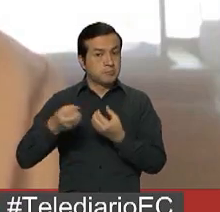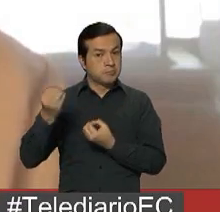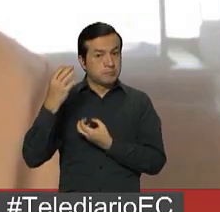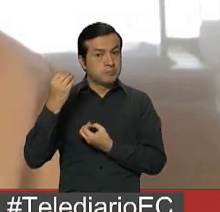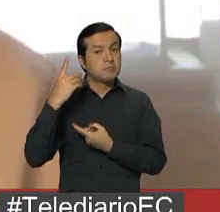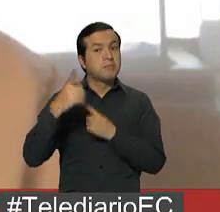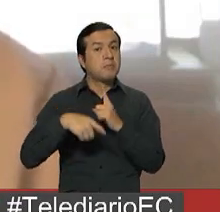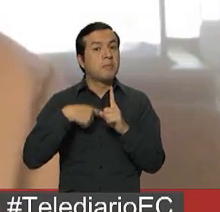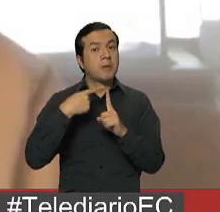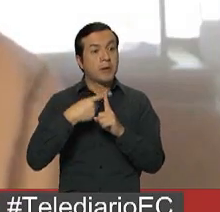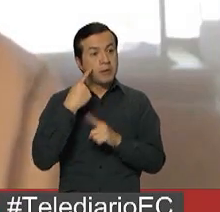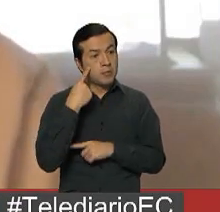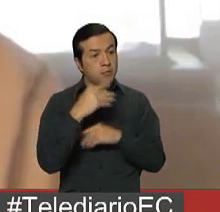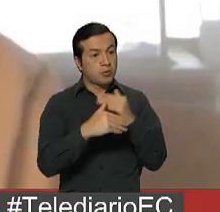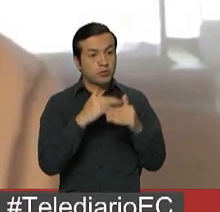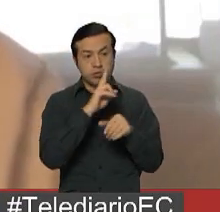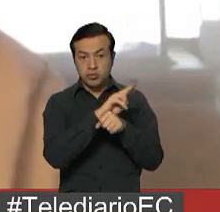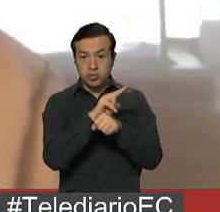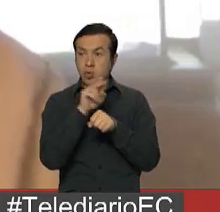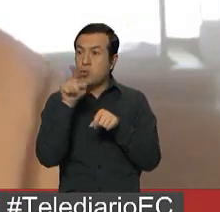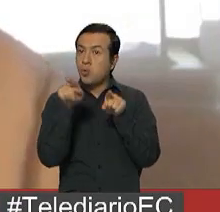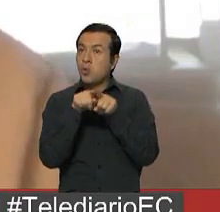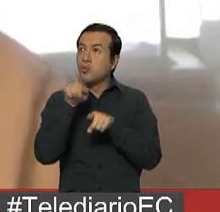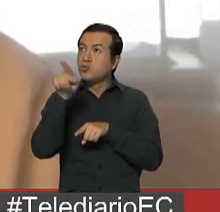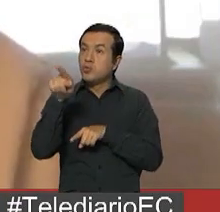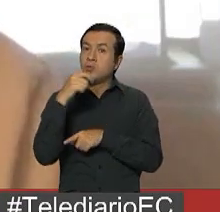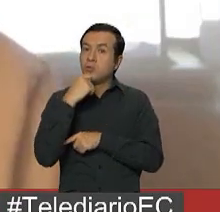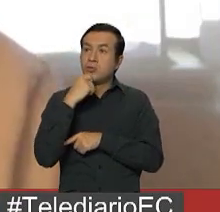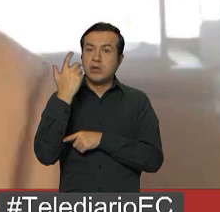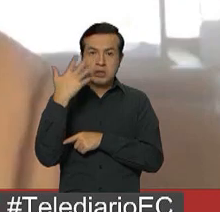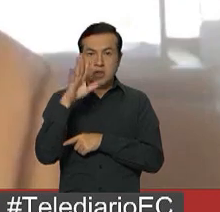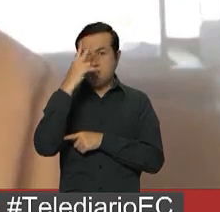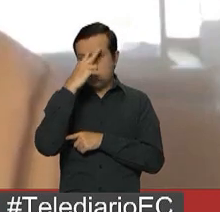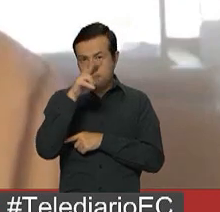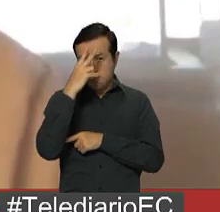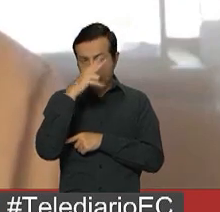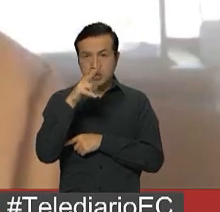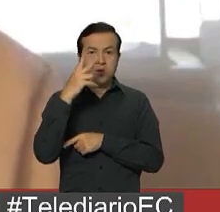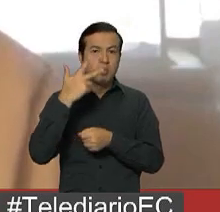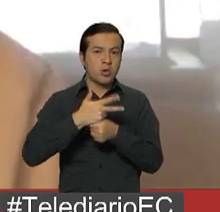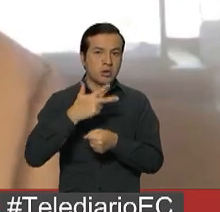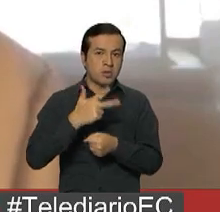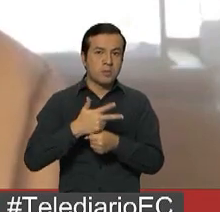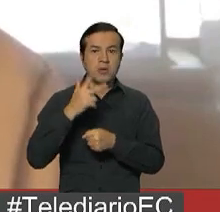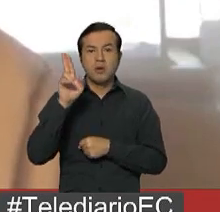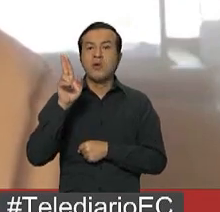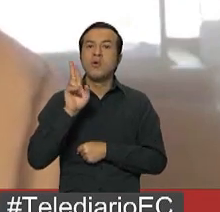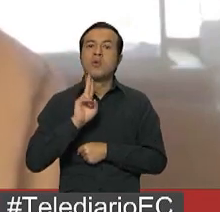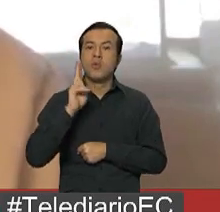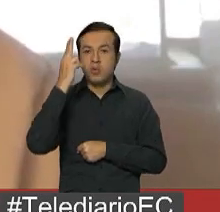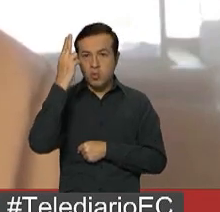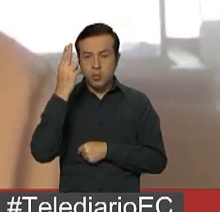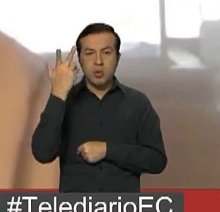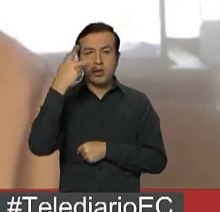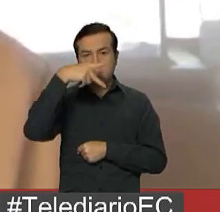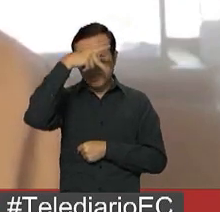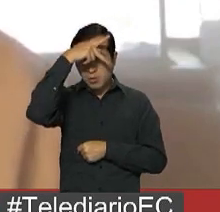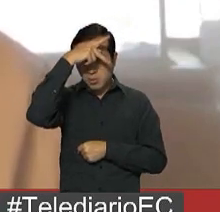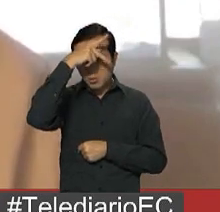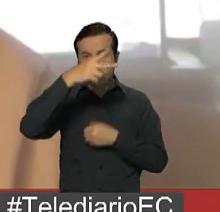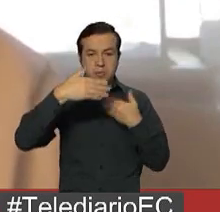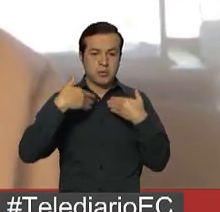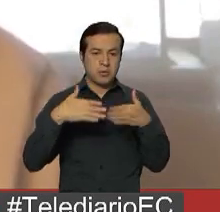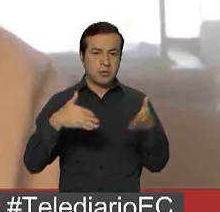el intercambio de procesos de supervisión y lo hemos hecho con méxico como lo hemos hecho con guatemala con uruguay con el perú con